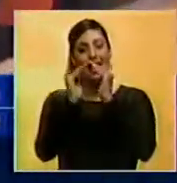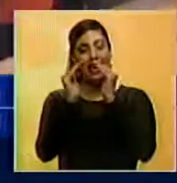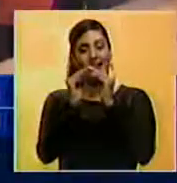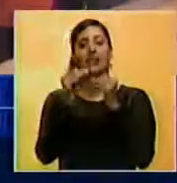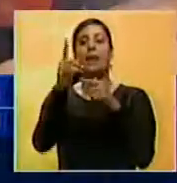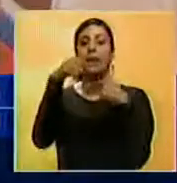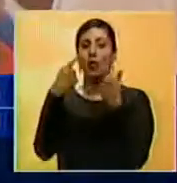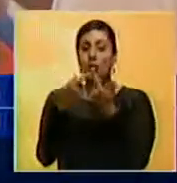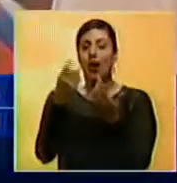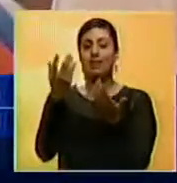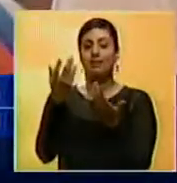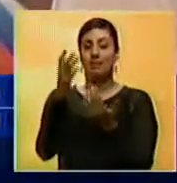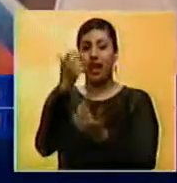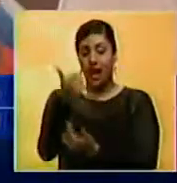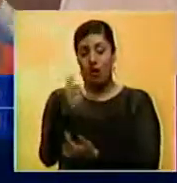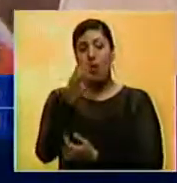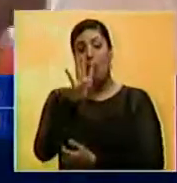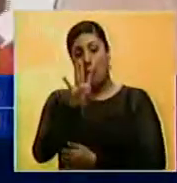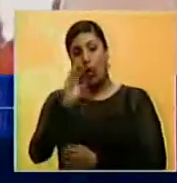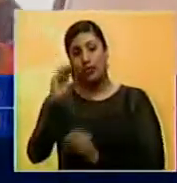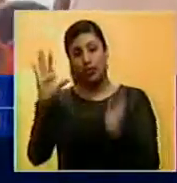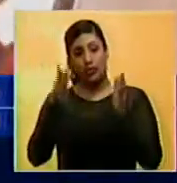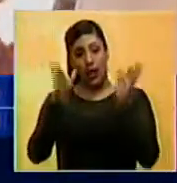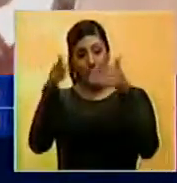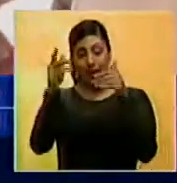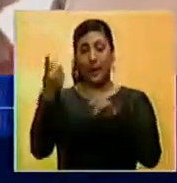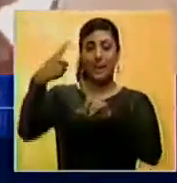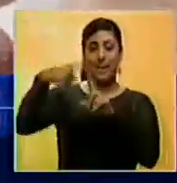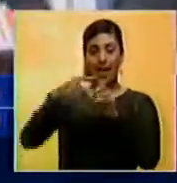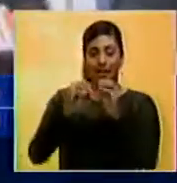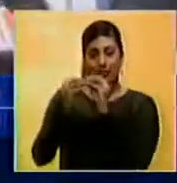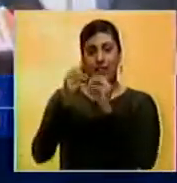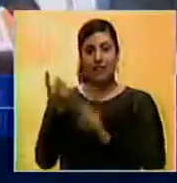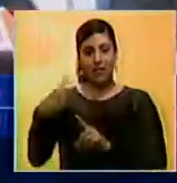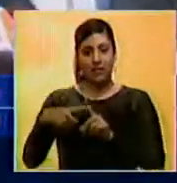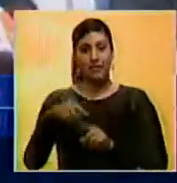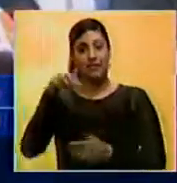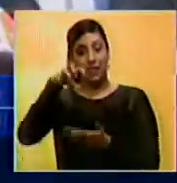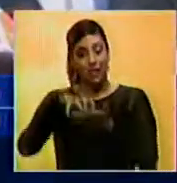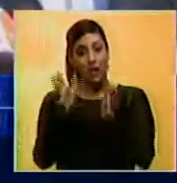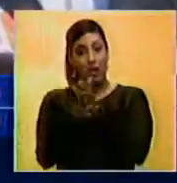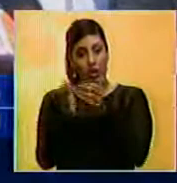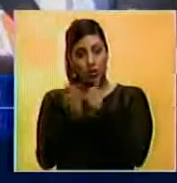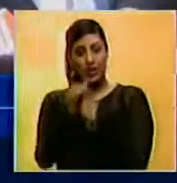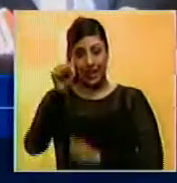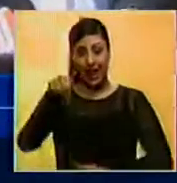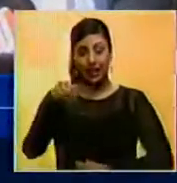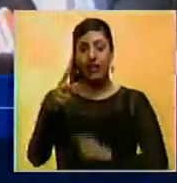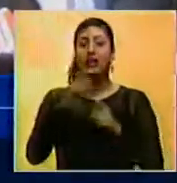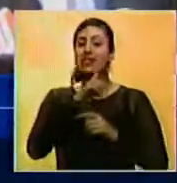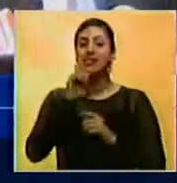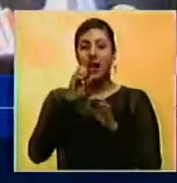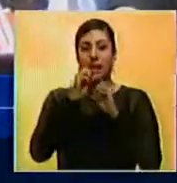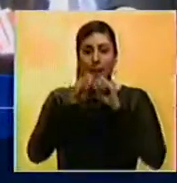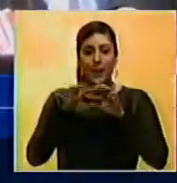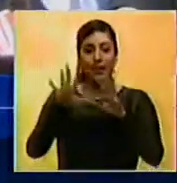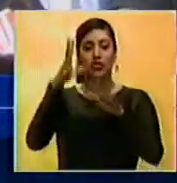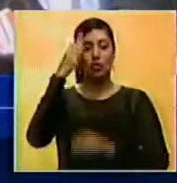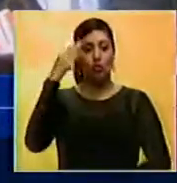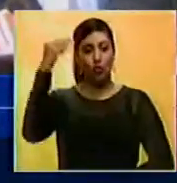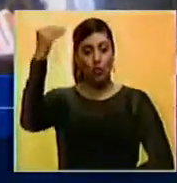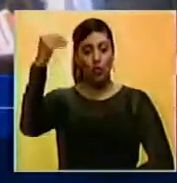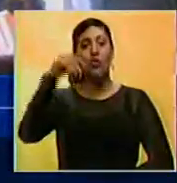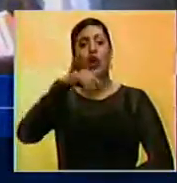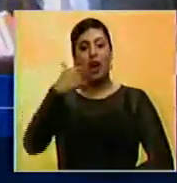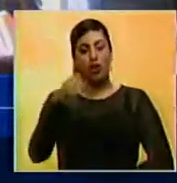destacando que ya se encuentran 400 apartamentos más en ejecución el estado en swat y que acá en la bendición de dios nosotros también